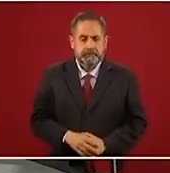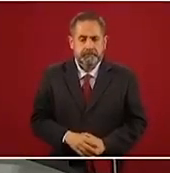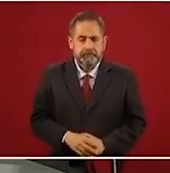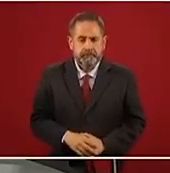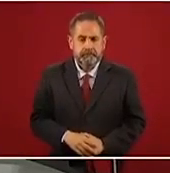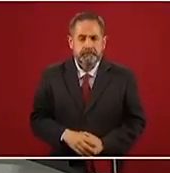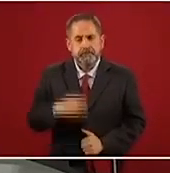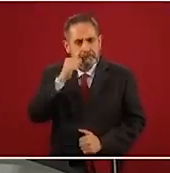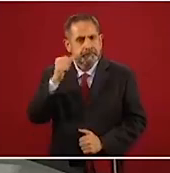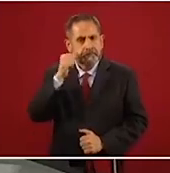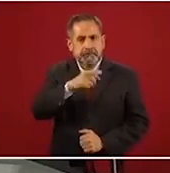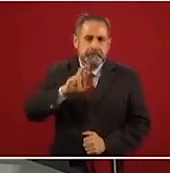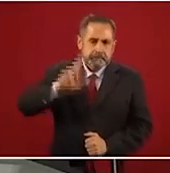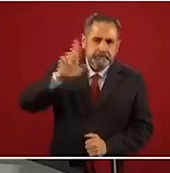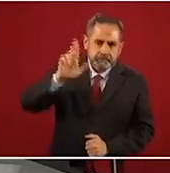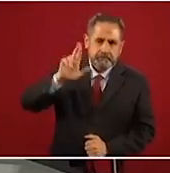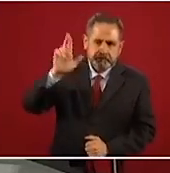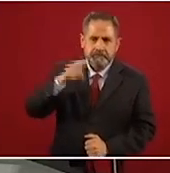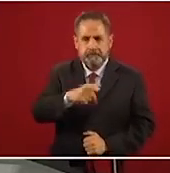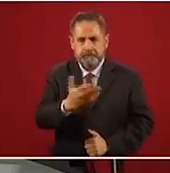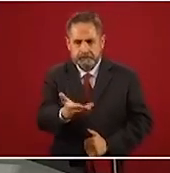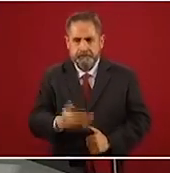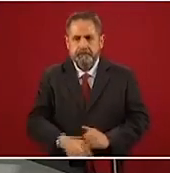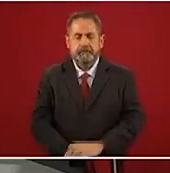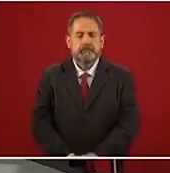Es que desde ayer está.